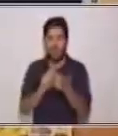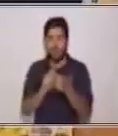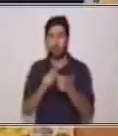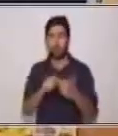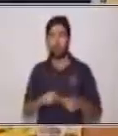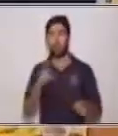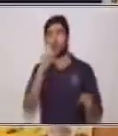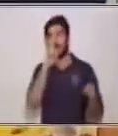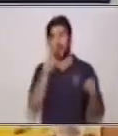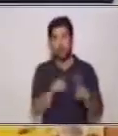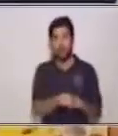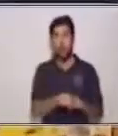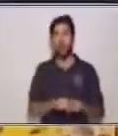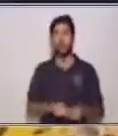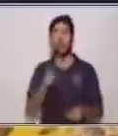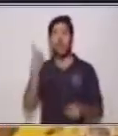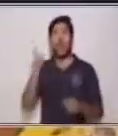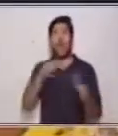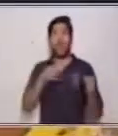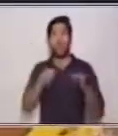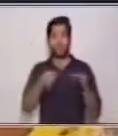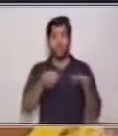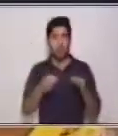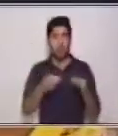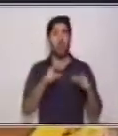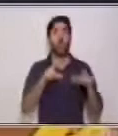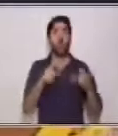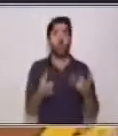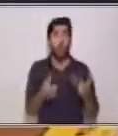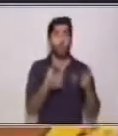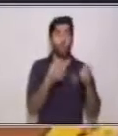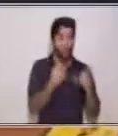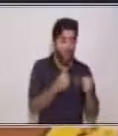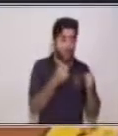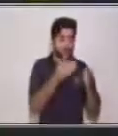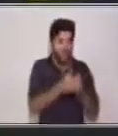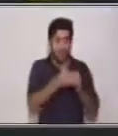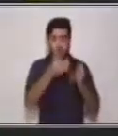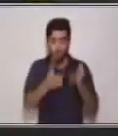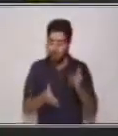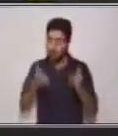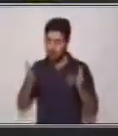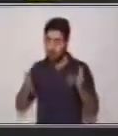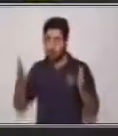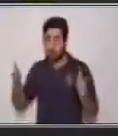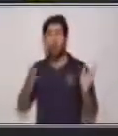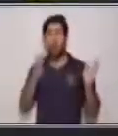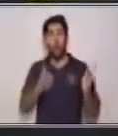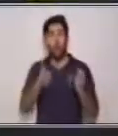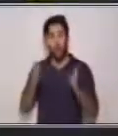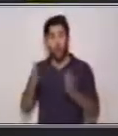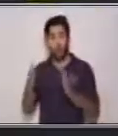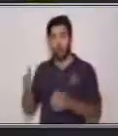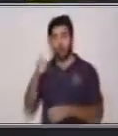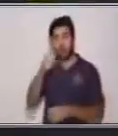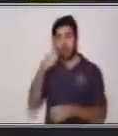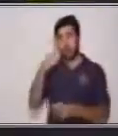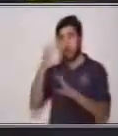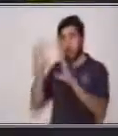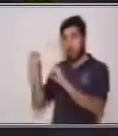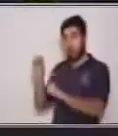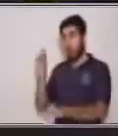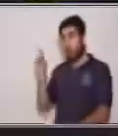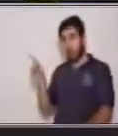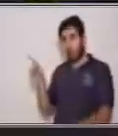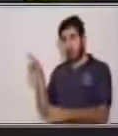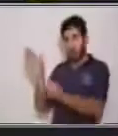cronología de la preparación o elaboración debe de ir paso a paso. Si observas en esta parte, como lo vimos